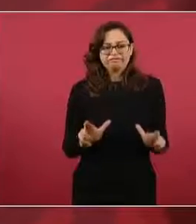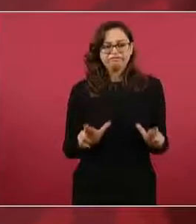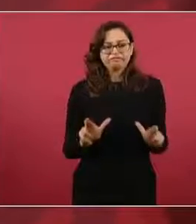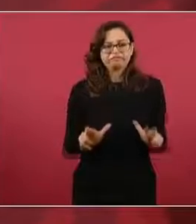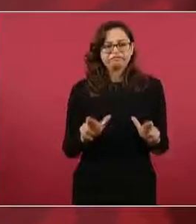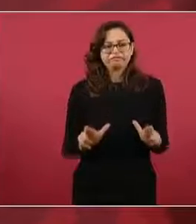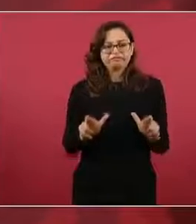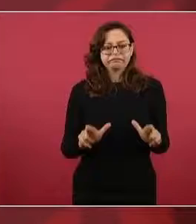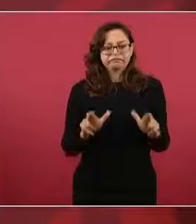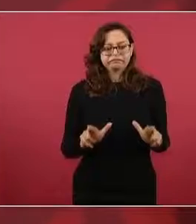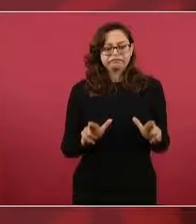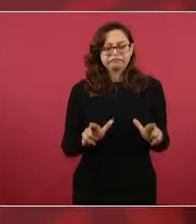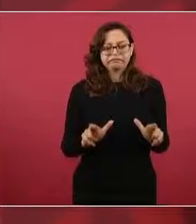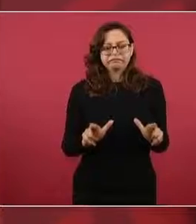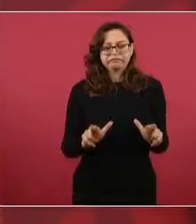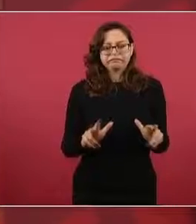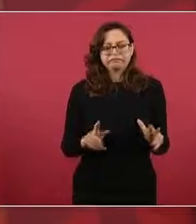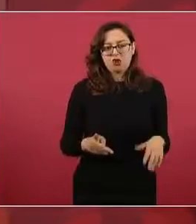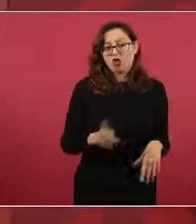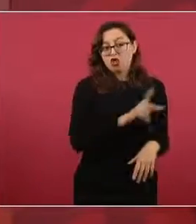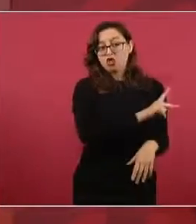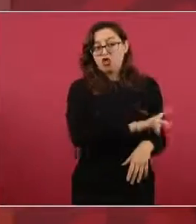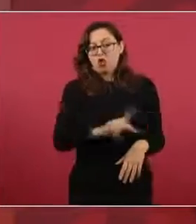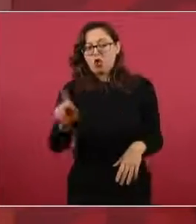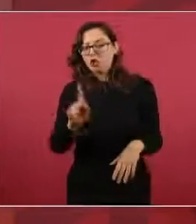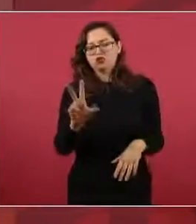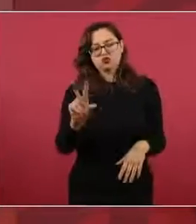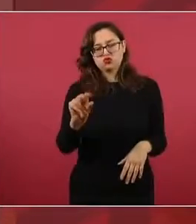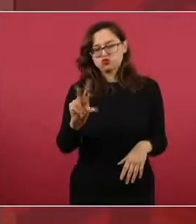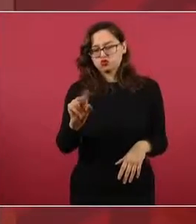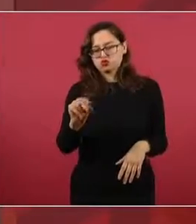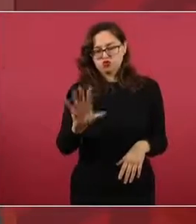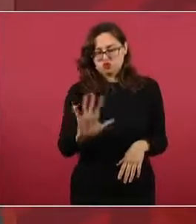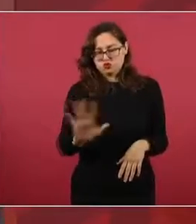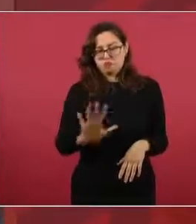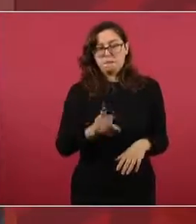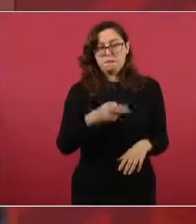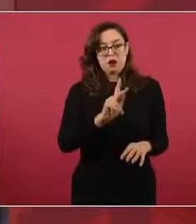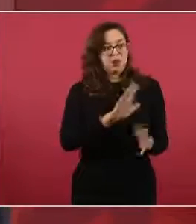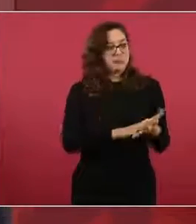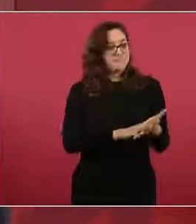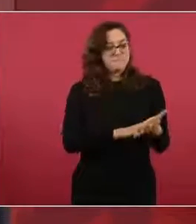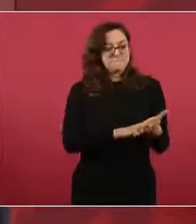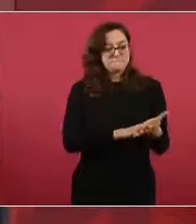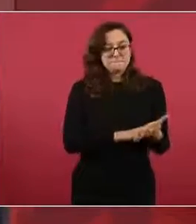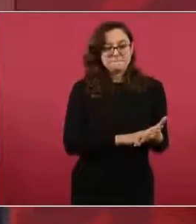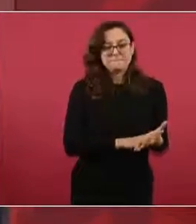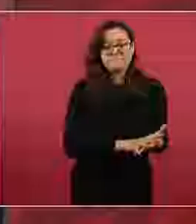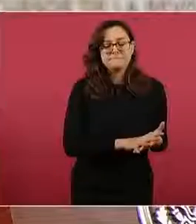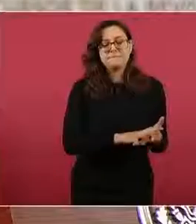hay excepciones, no podemos generalizar, pero la mayoría de las fortunas de México